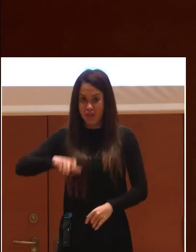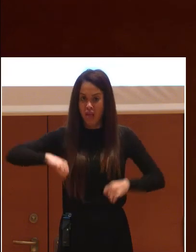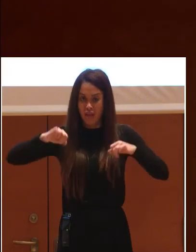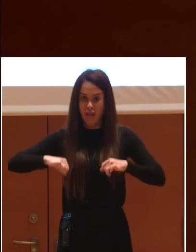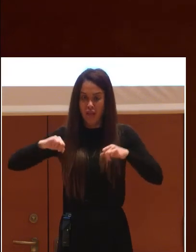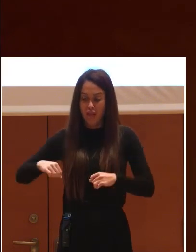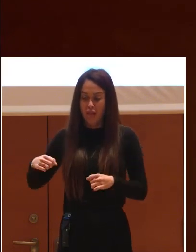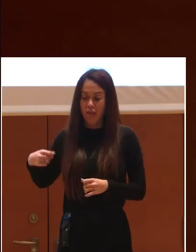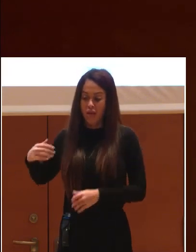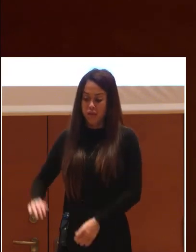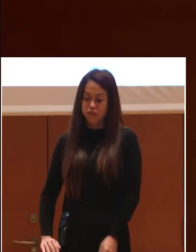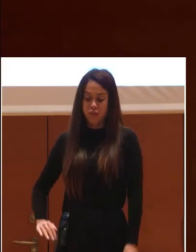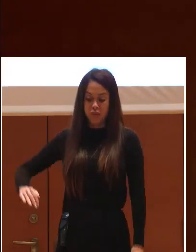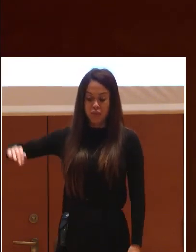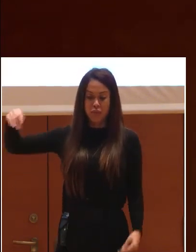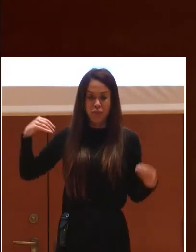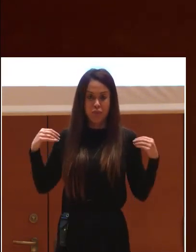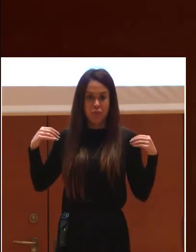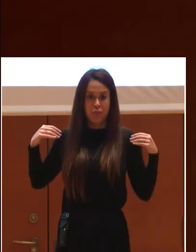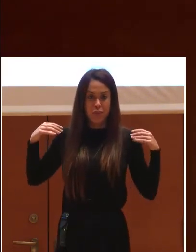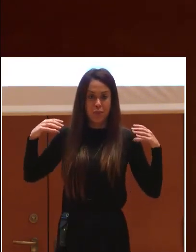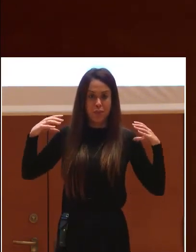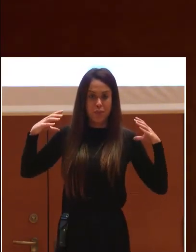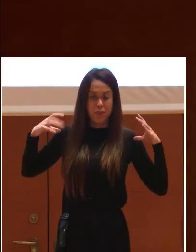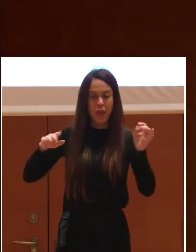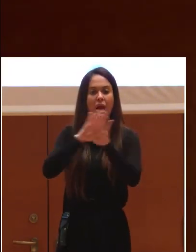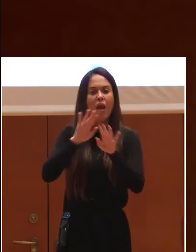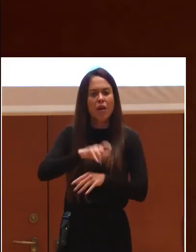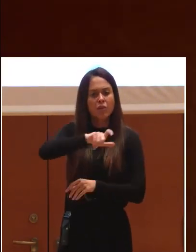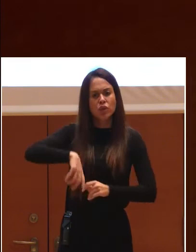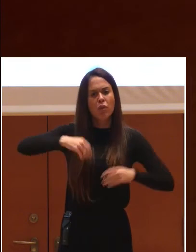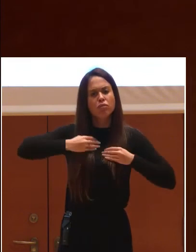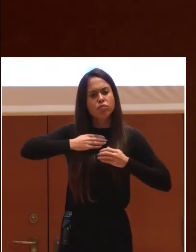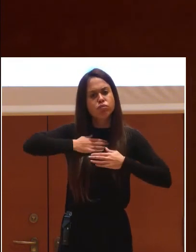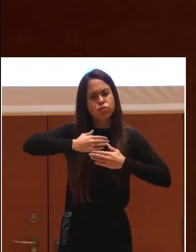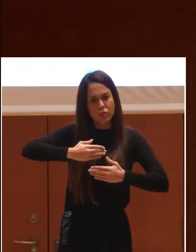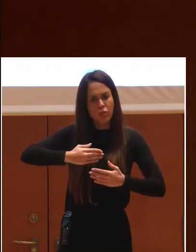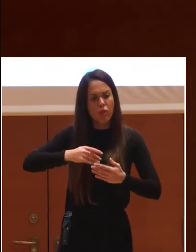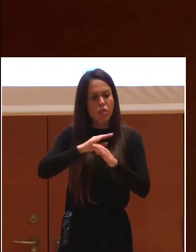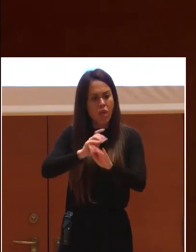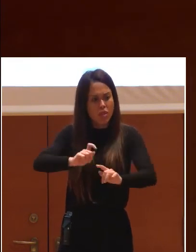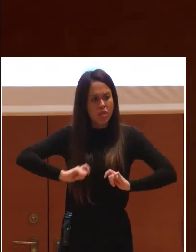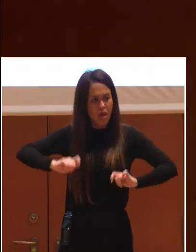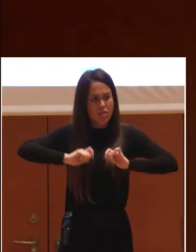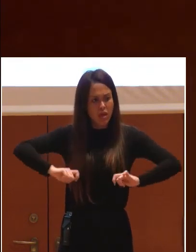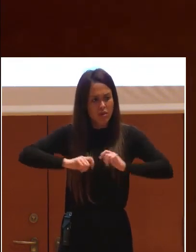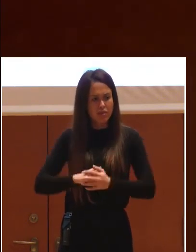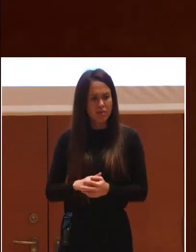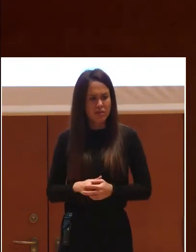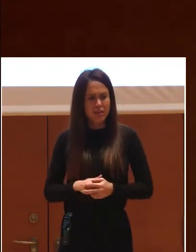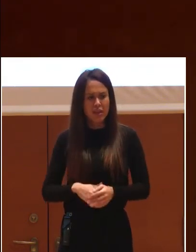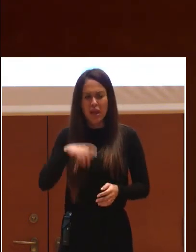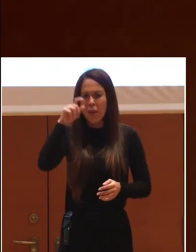rica con la que no cuentan las personas jóvenes y creo que